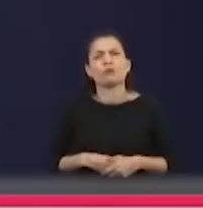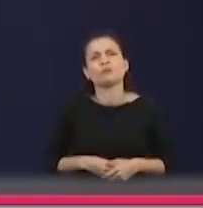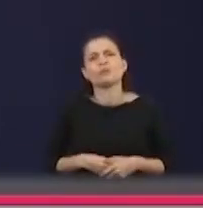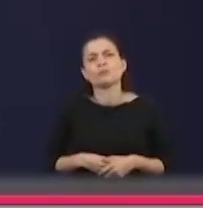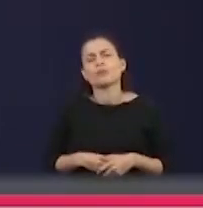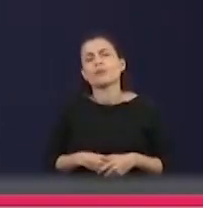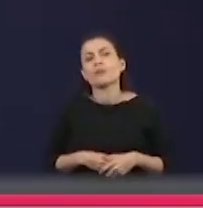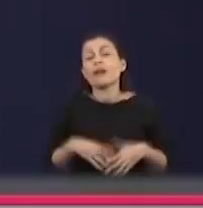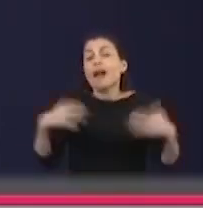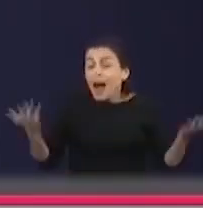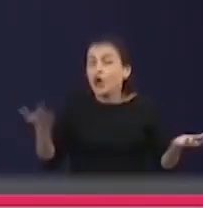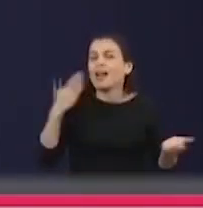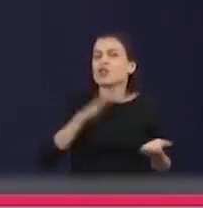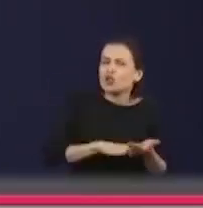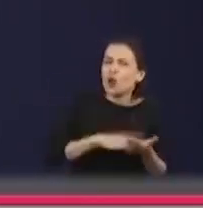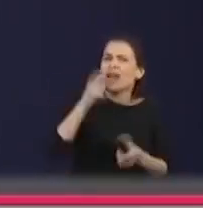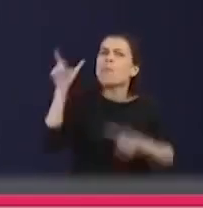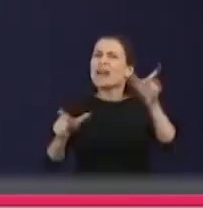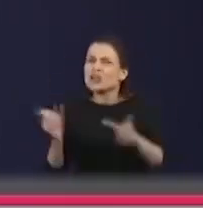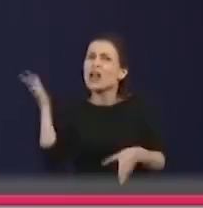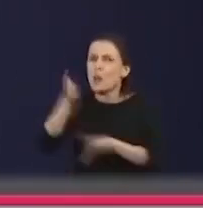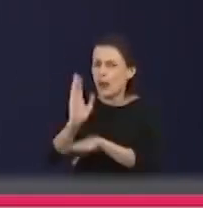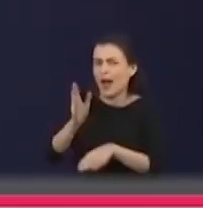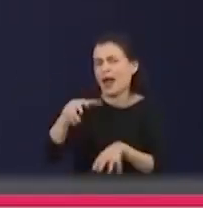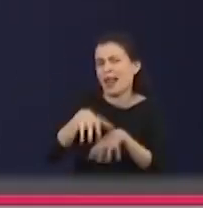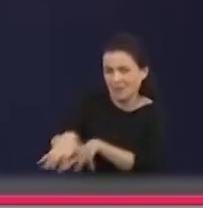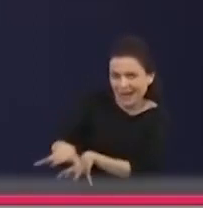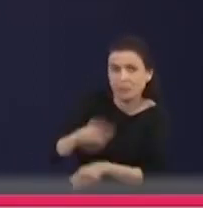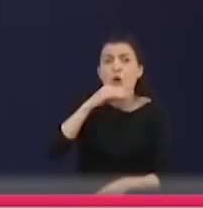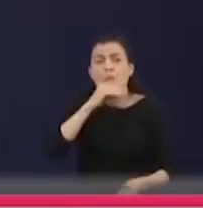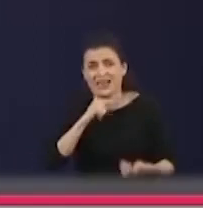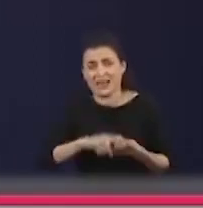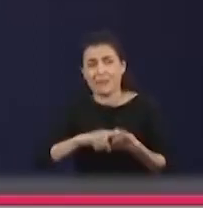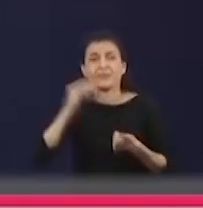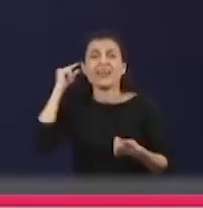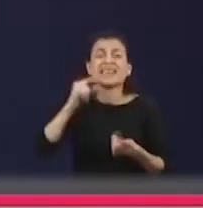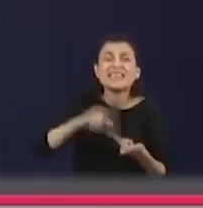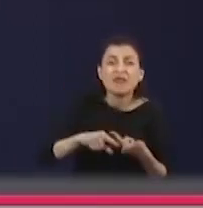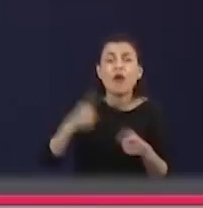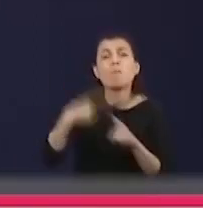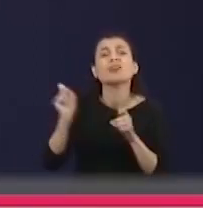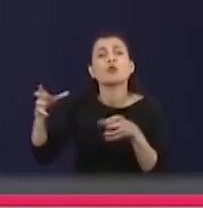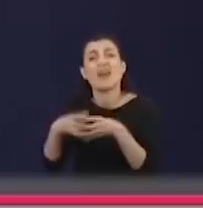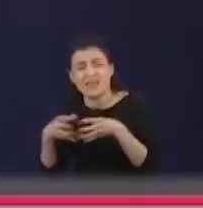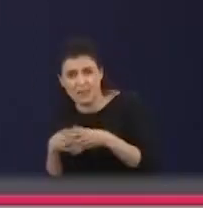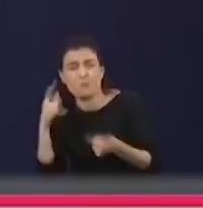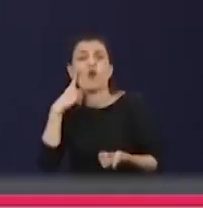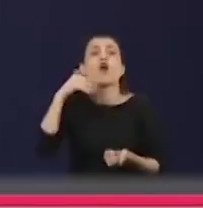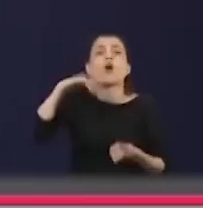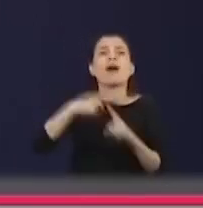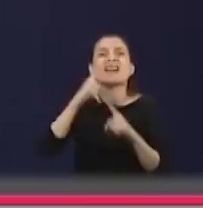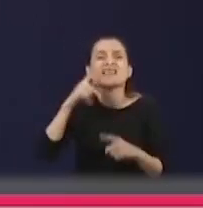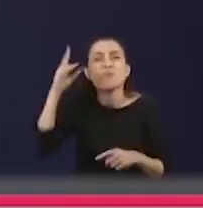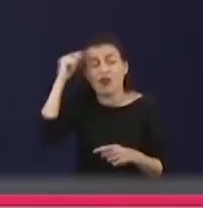Al menos de lo que se comentó de los que iban a participar, Sergio Massa, Axel Kicillof, parte de su gabinete, Máximo Kirchner, Emiliano